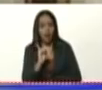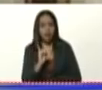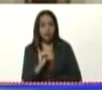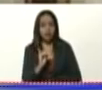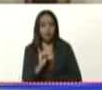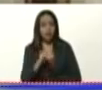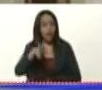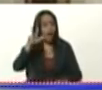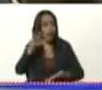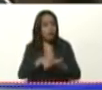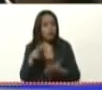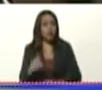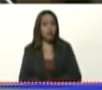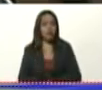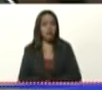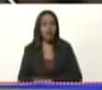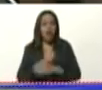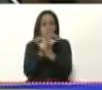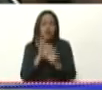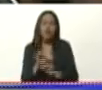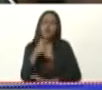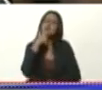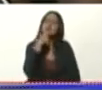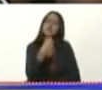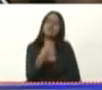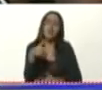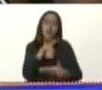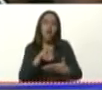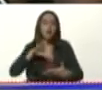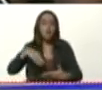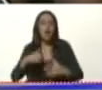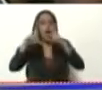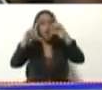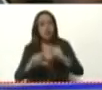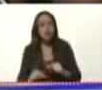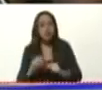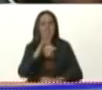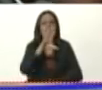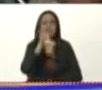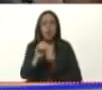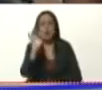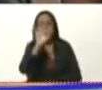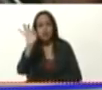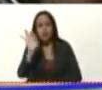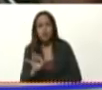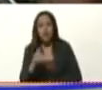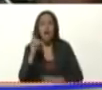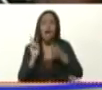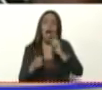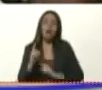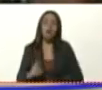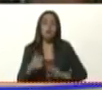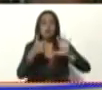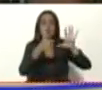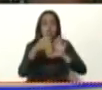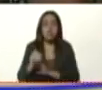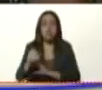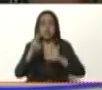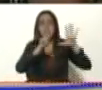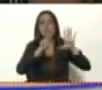que técnicas tan sencillas como las que usted acaba de leer pueden reducir en un 50% en algunos trabajos y algunos dicen hasta un 60